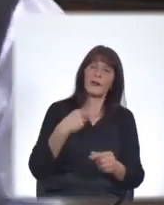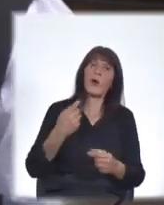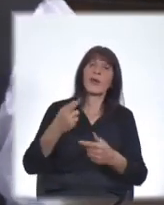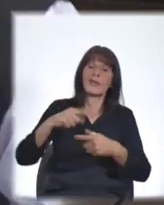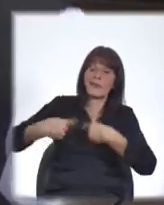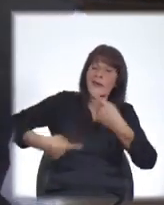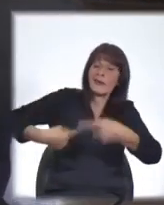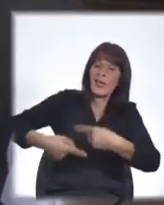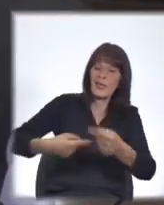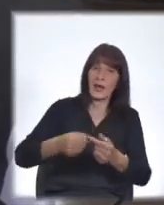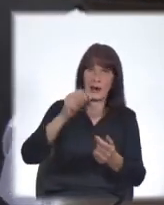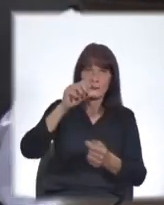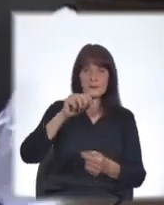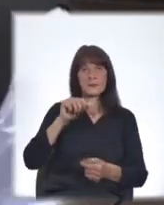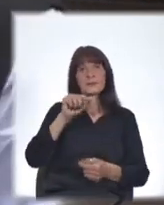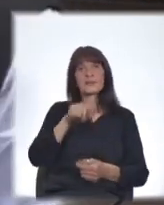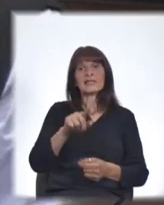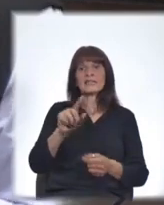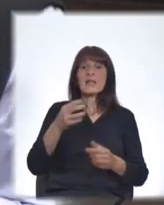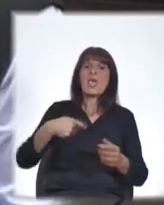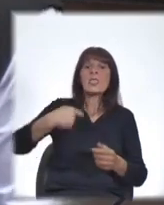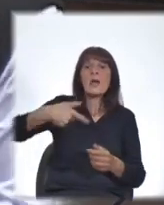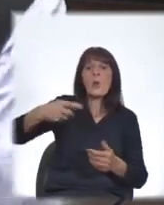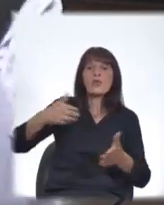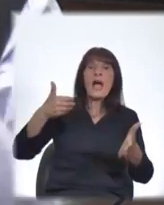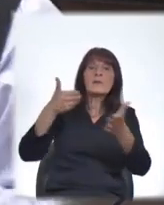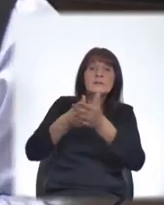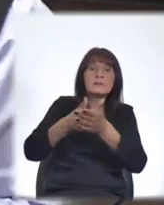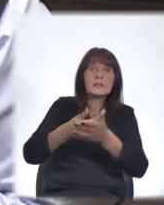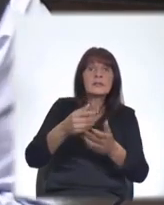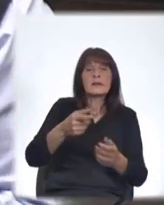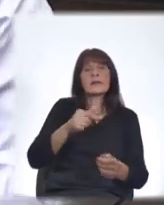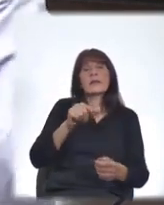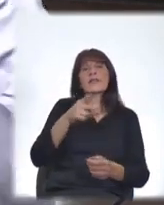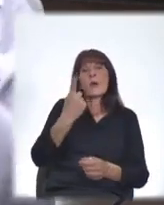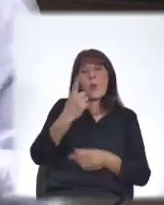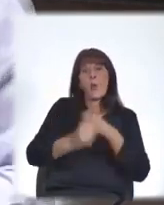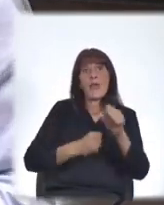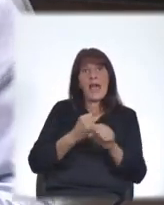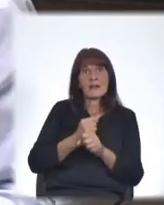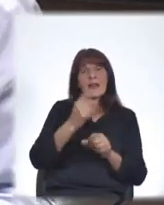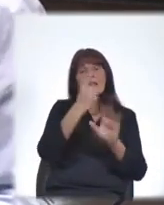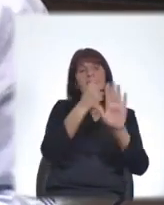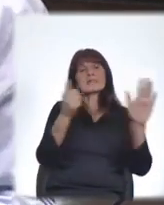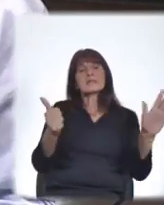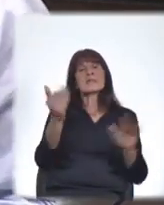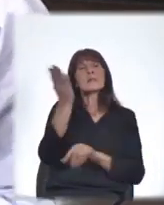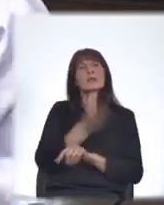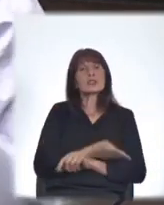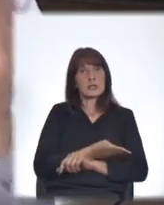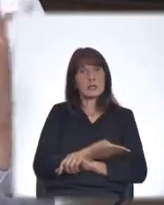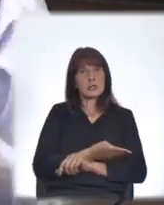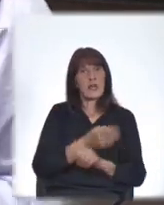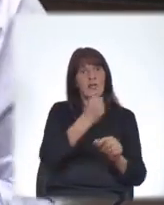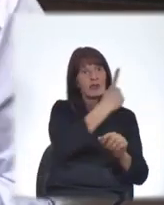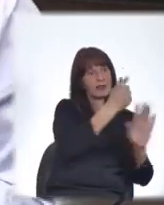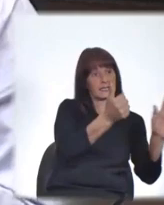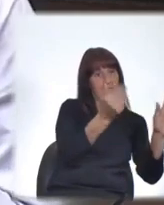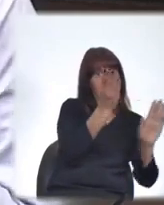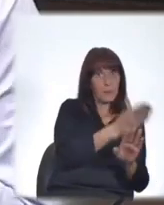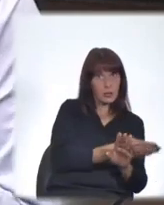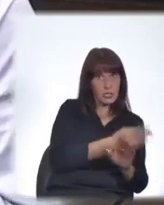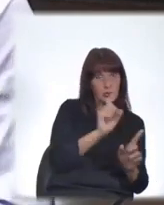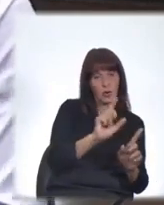país. Dice que esa deuda de corto plazo, que vence antes de los 12 meses, es el 16%. Pasó del 16%